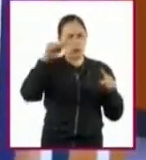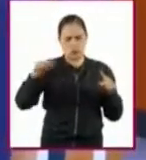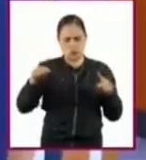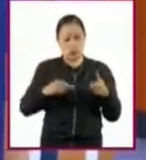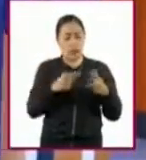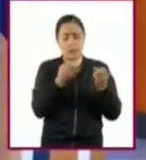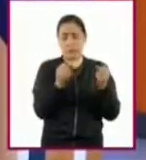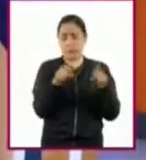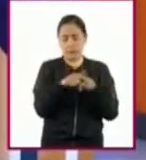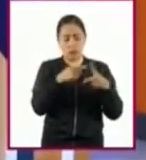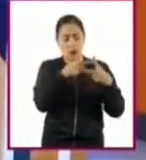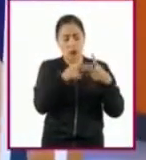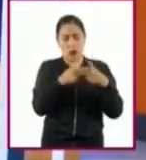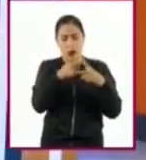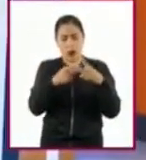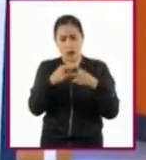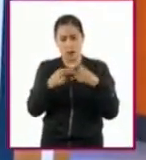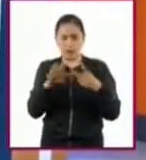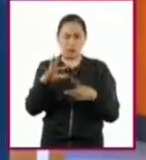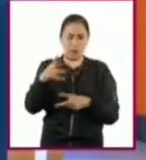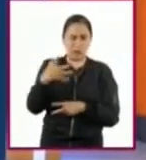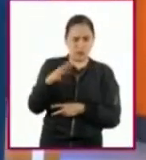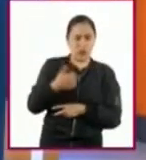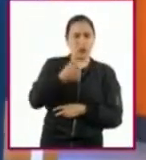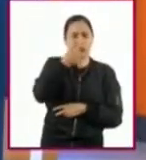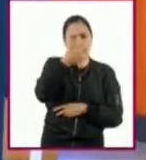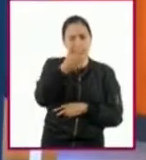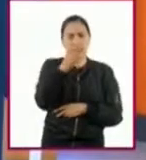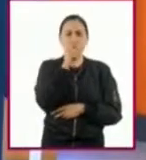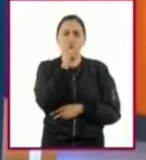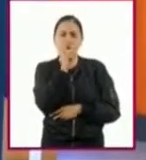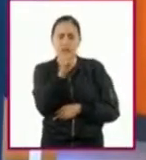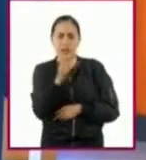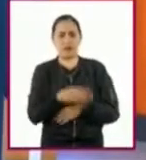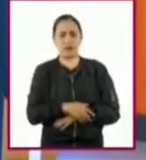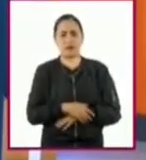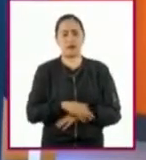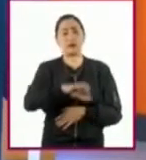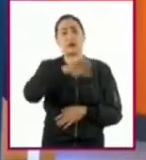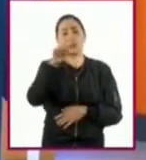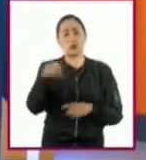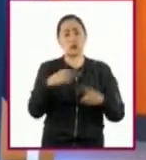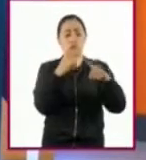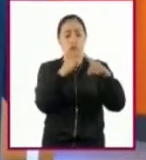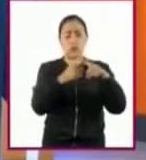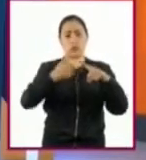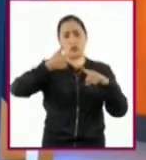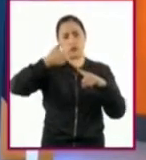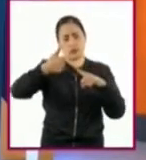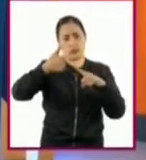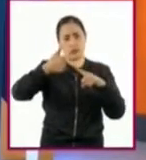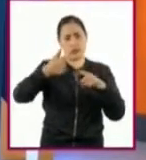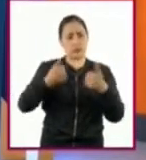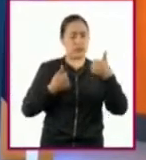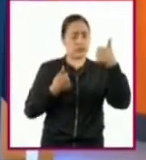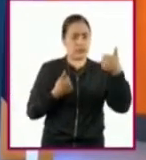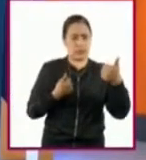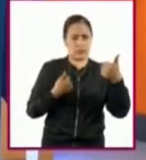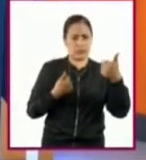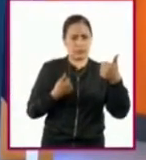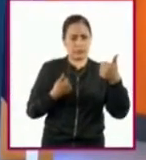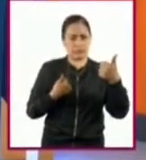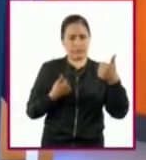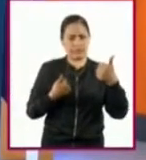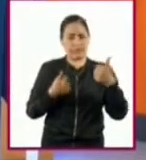solo triángulo, necesitamos como mínimo 6 palabras. Y si eso lo multiplicamos por 6 triángulos, nos excederíamos de